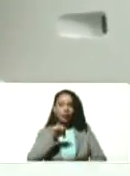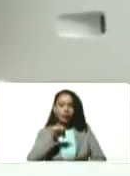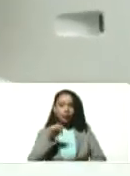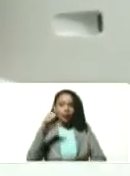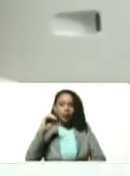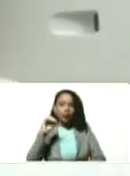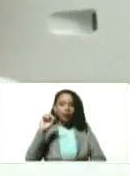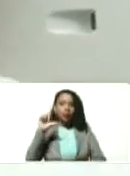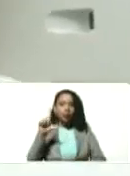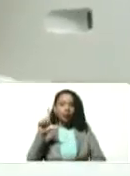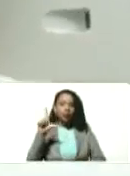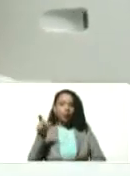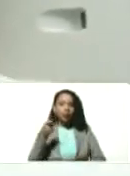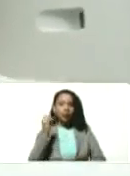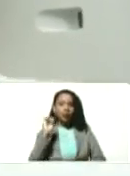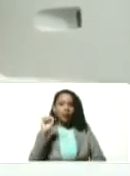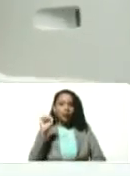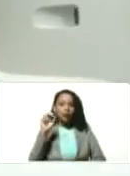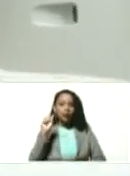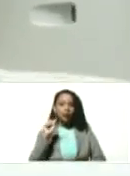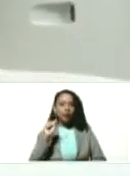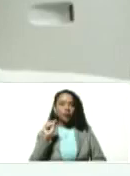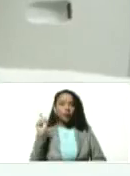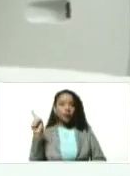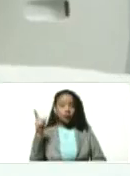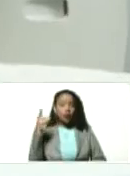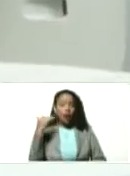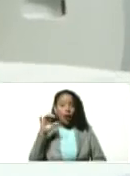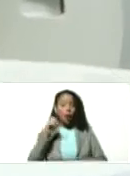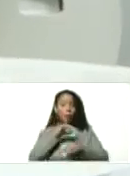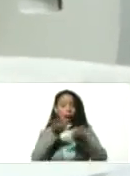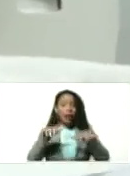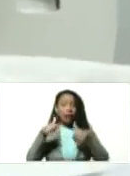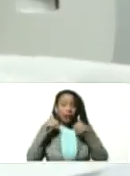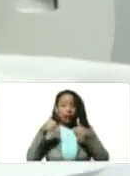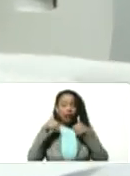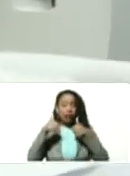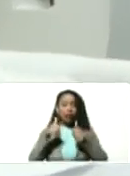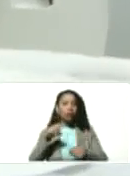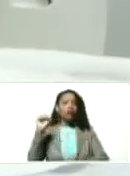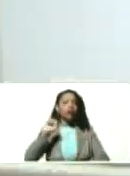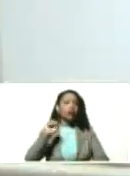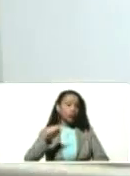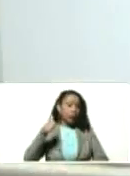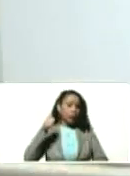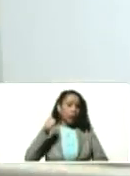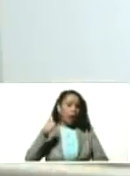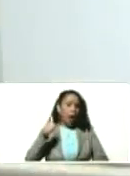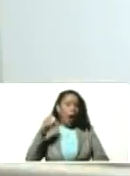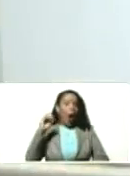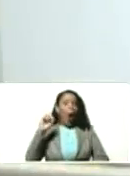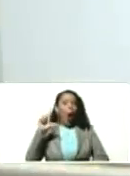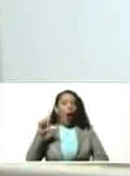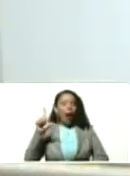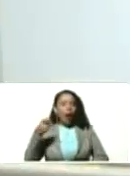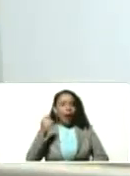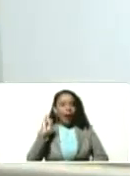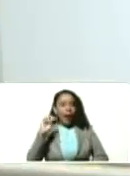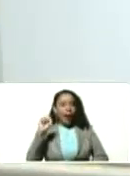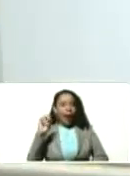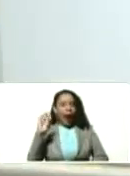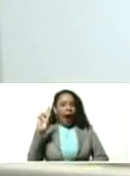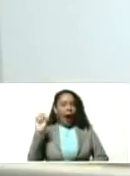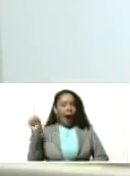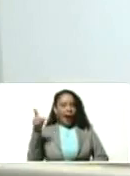Holguín. Tiene buenas playas Holguín, ¿verdad? Bastante buenas. ¿Ah? Los holguineros también son de la parte oriental de